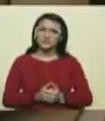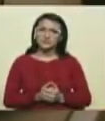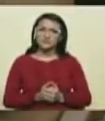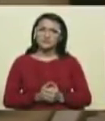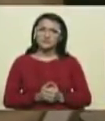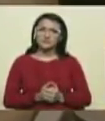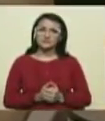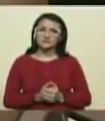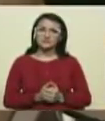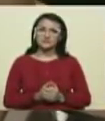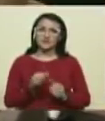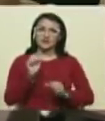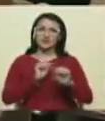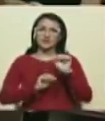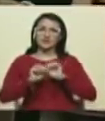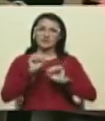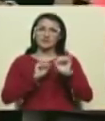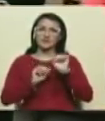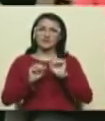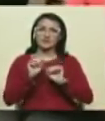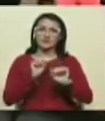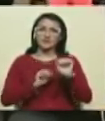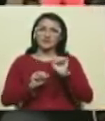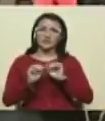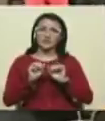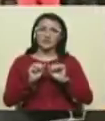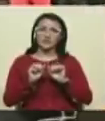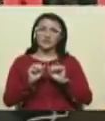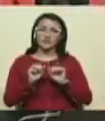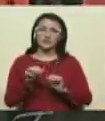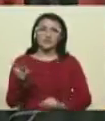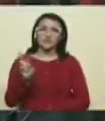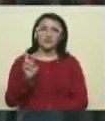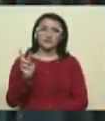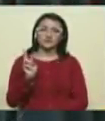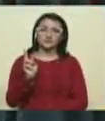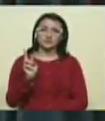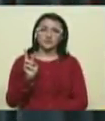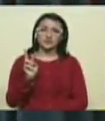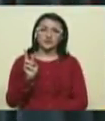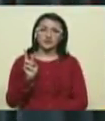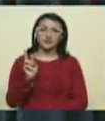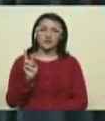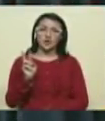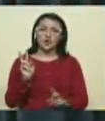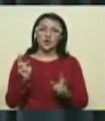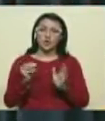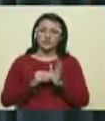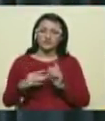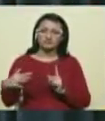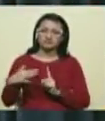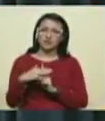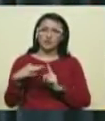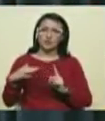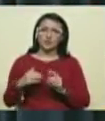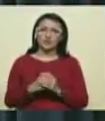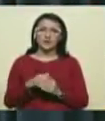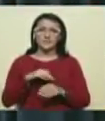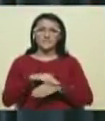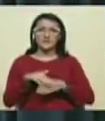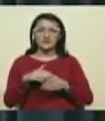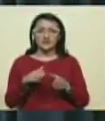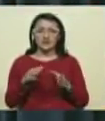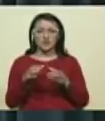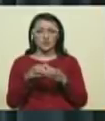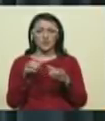tenaz, ha defendido nuevamente a la República de una nueva agresión del Ministerio de